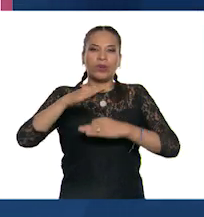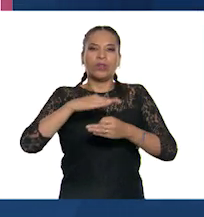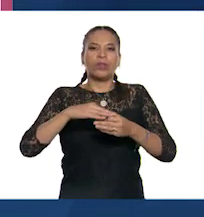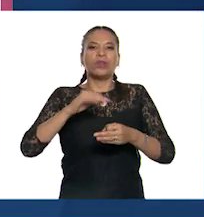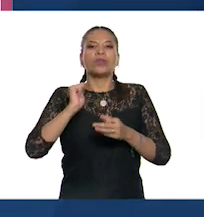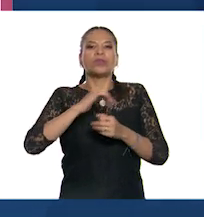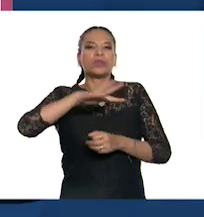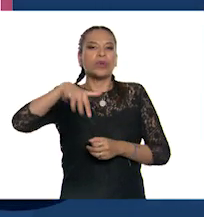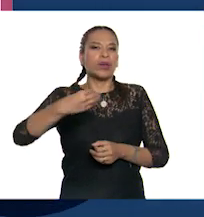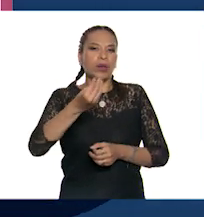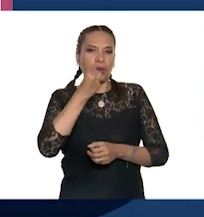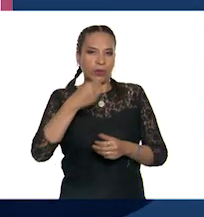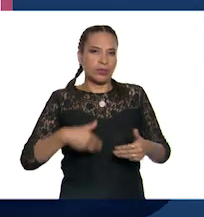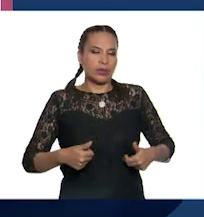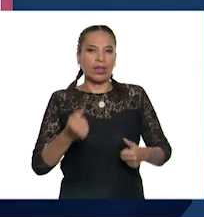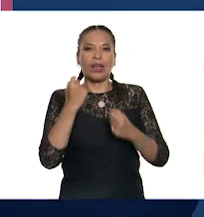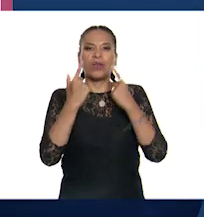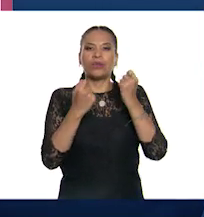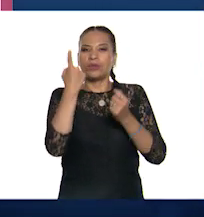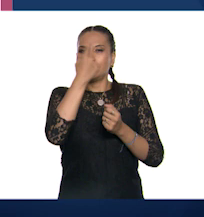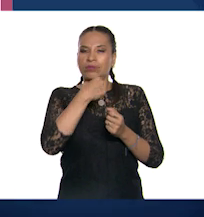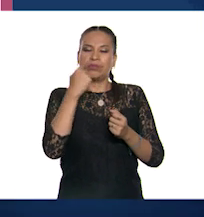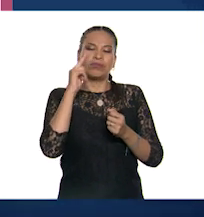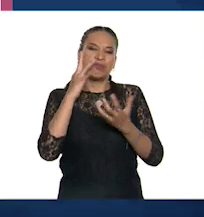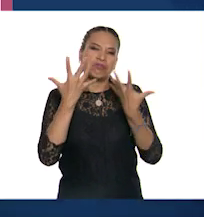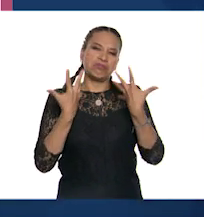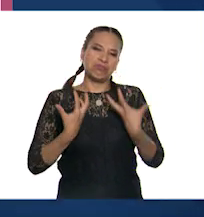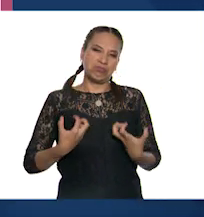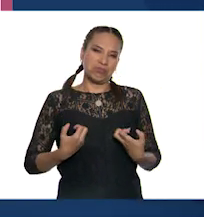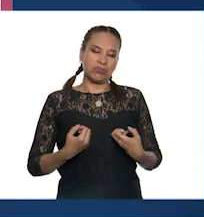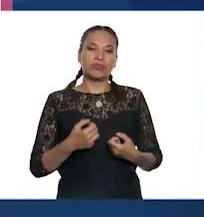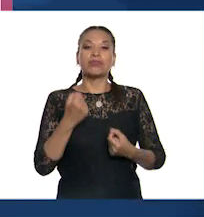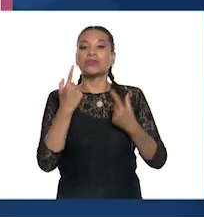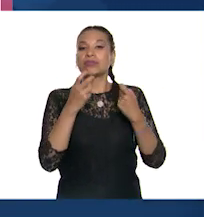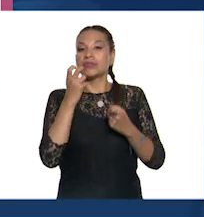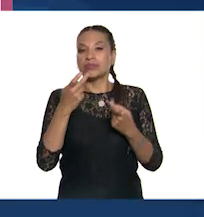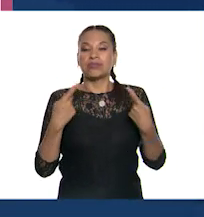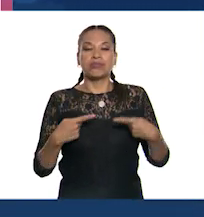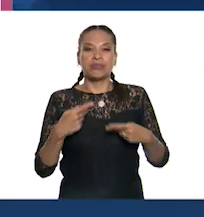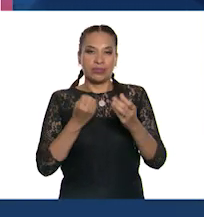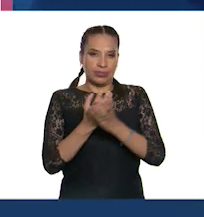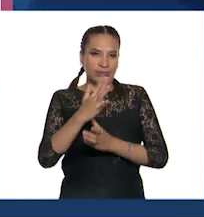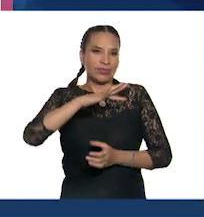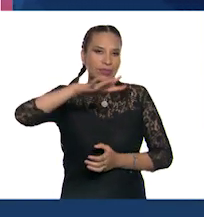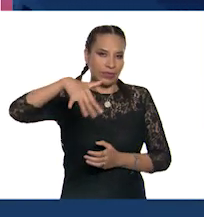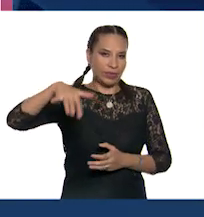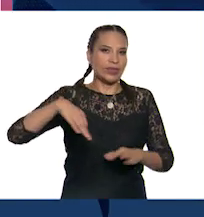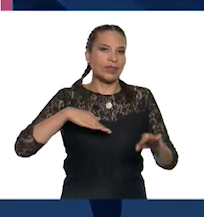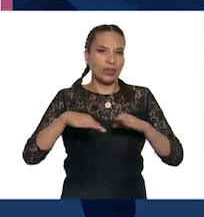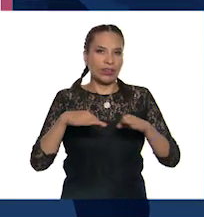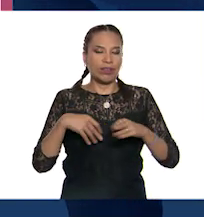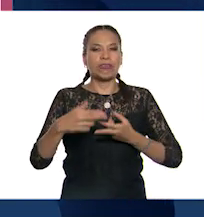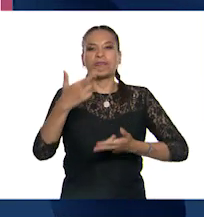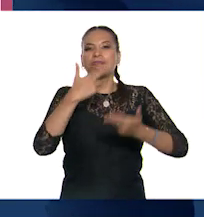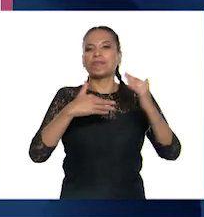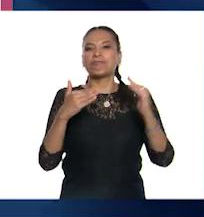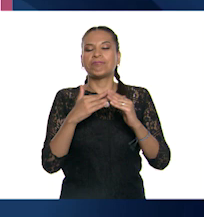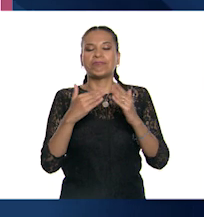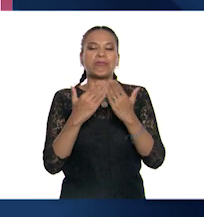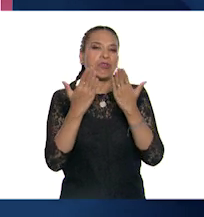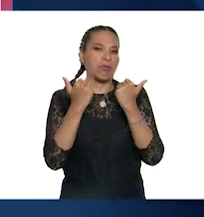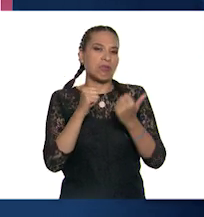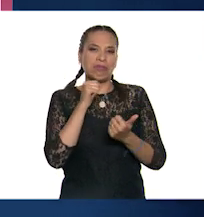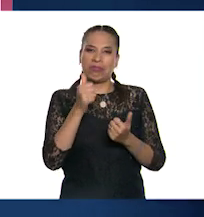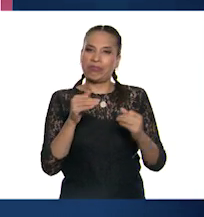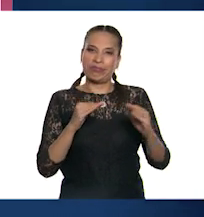del pan. En algunos rostros se notaba la decepción. Sin duda, esas gentes habían salido a buscar trabajo y volvían a la casa con las